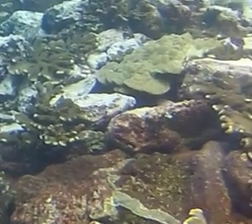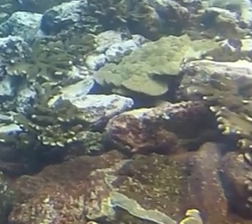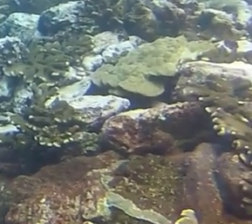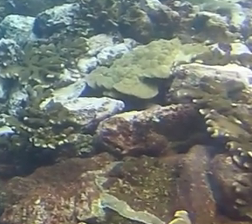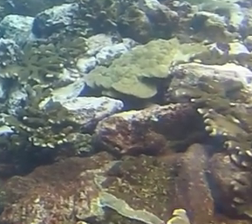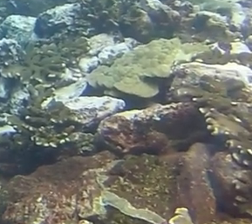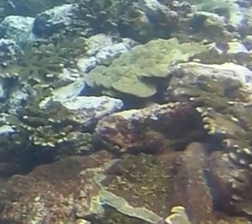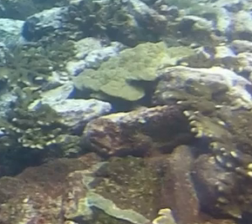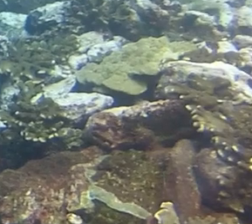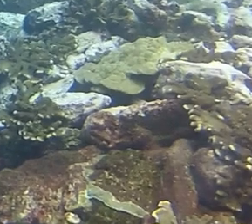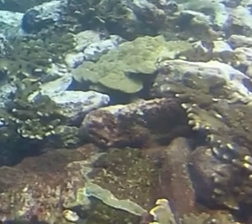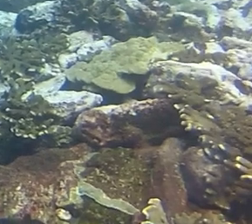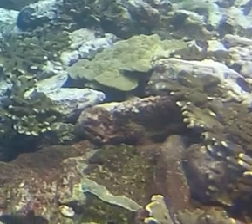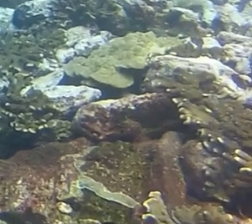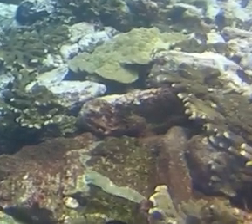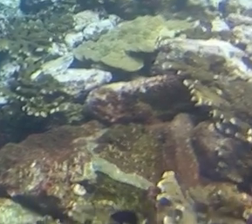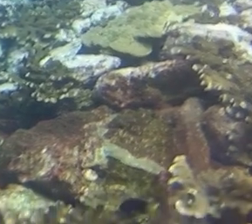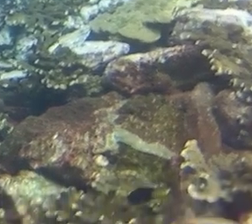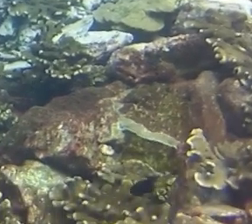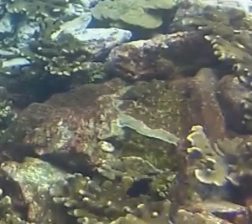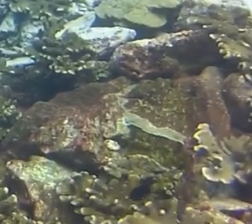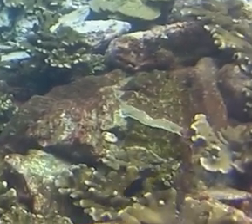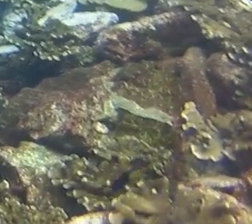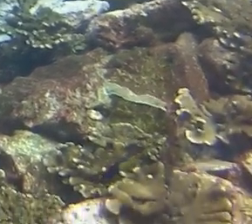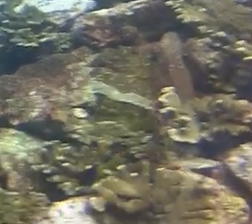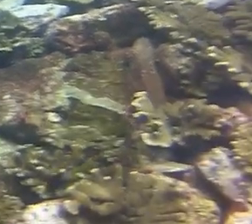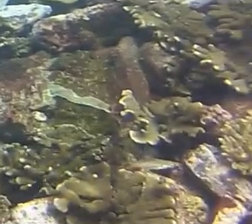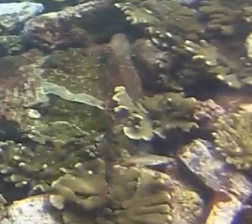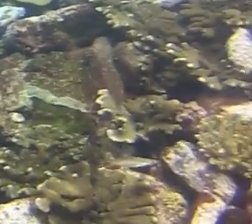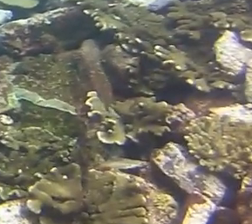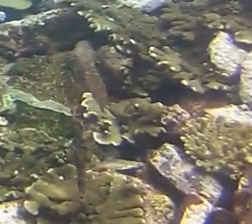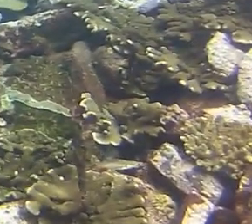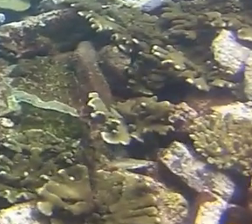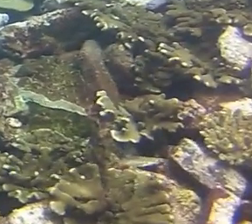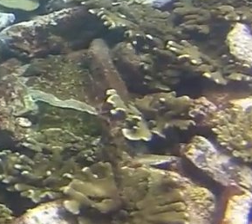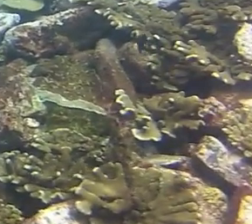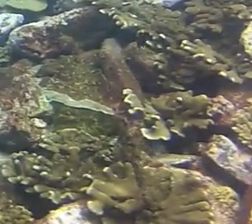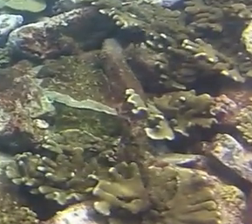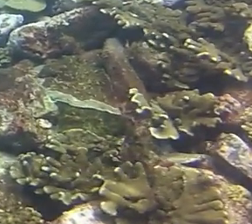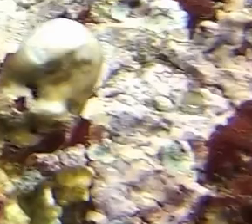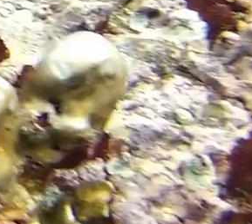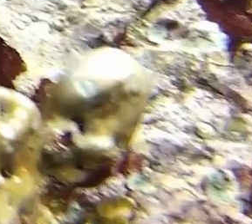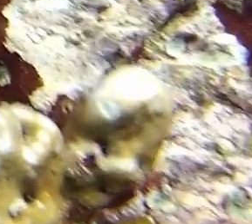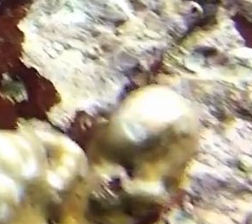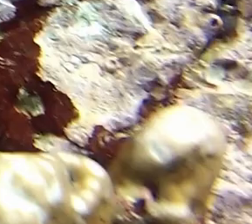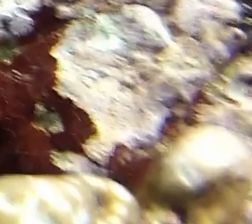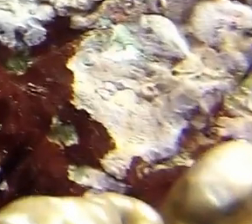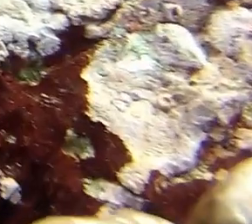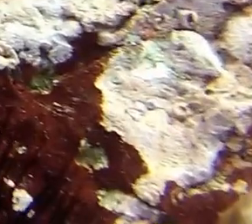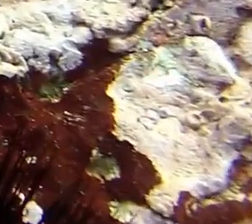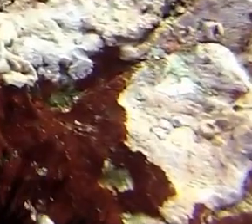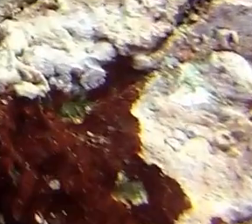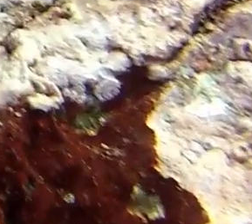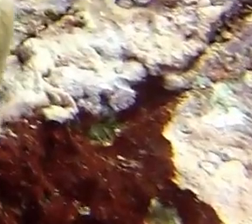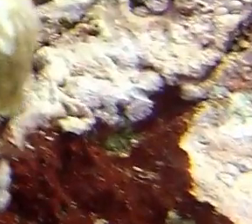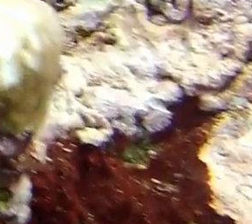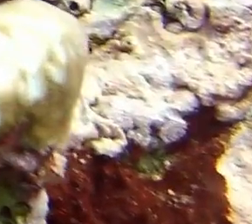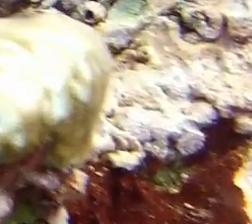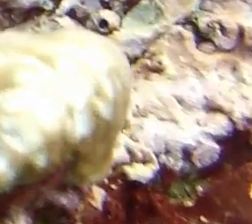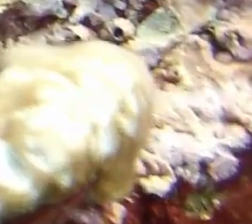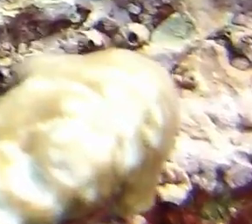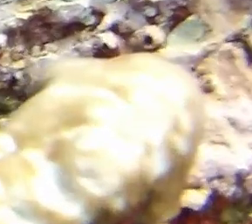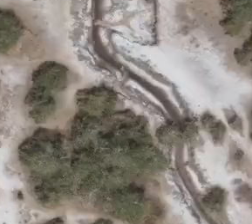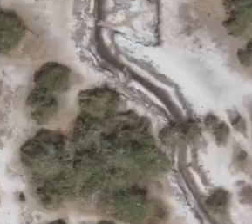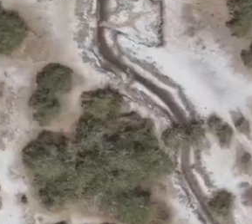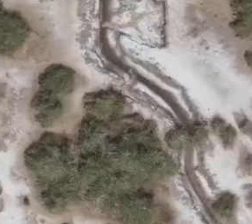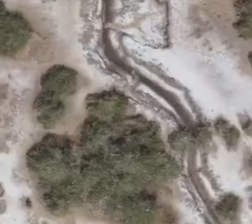la protección de la biodiversidad marina y la eliminación de plásticos en los mares. La cooperación francesa también brinda